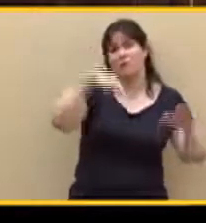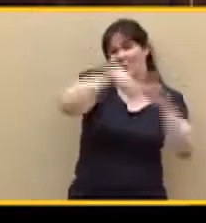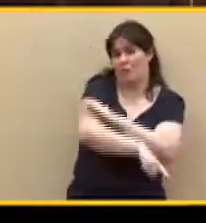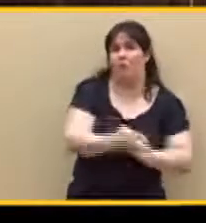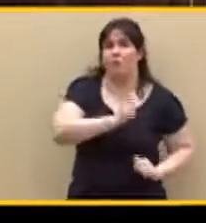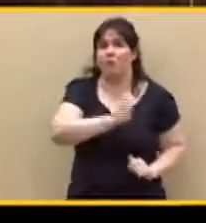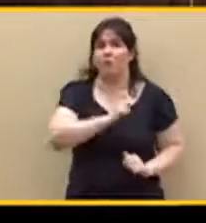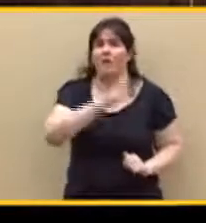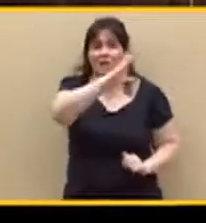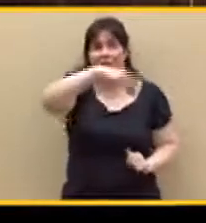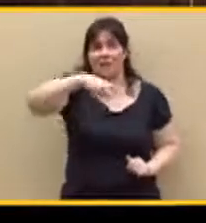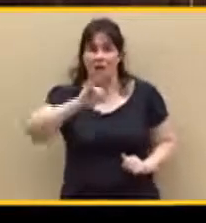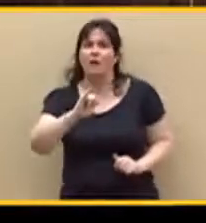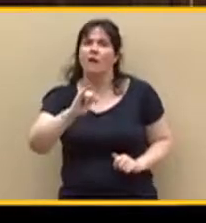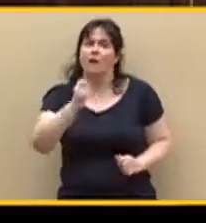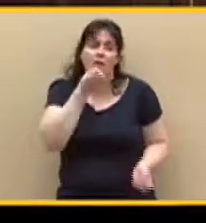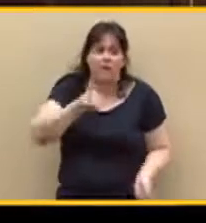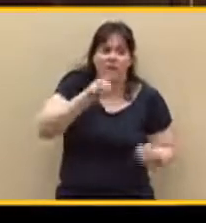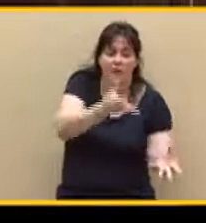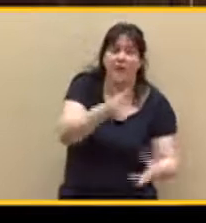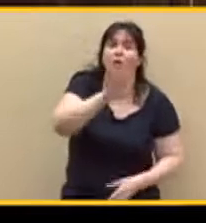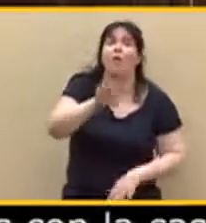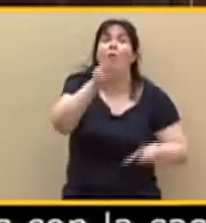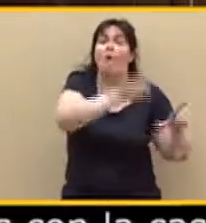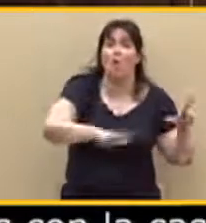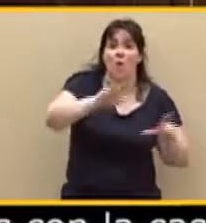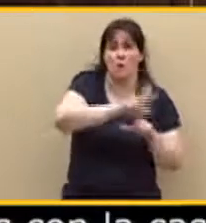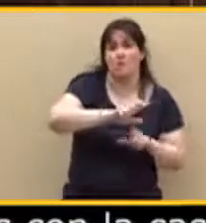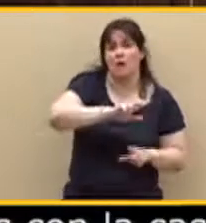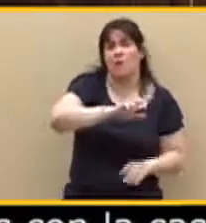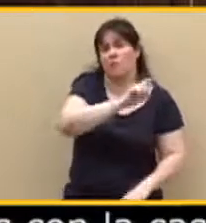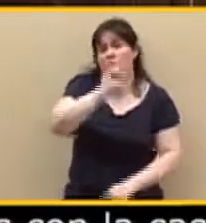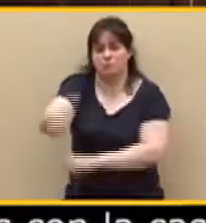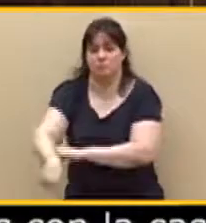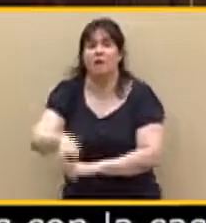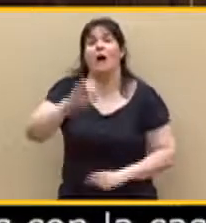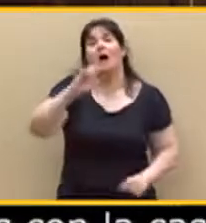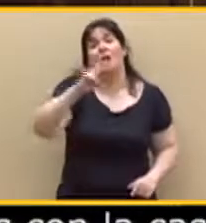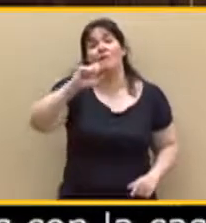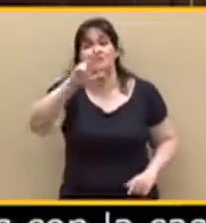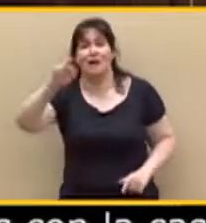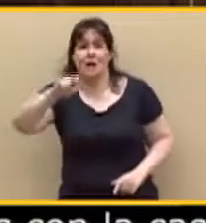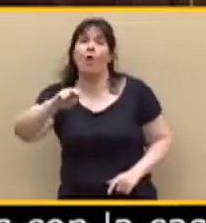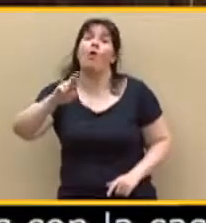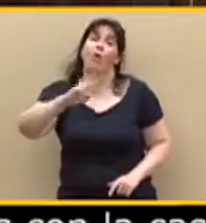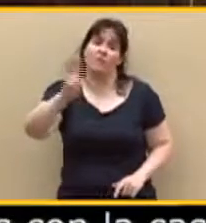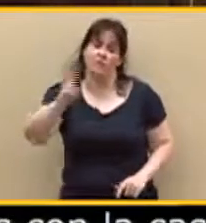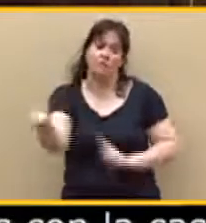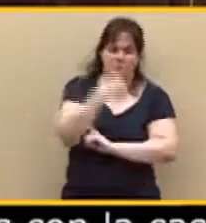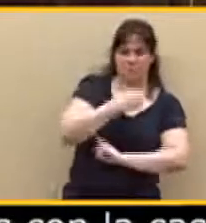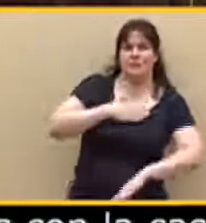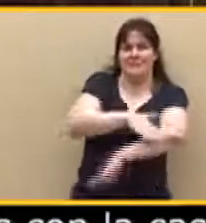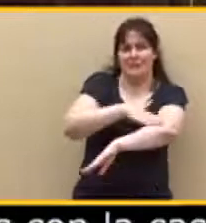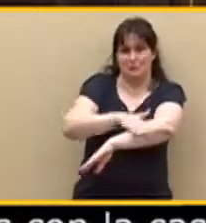declarado ante estos hechos: o el Estado somete a Villarejo o Villarejo someterá al Estado. El comisario Villarejo,